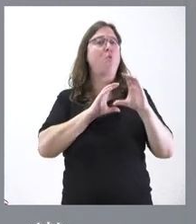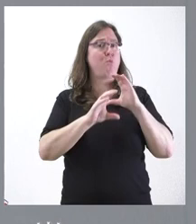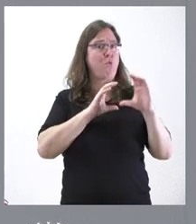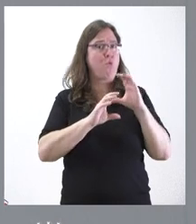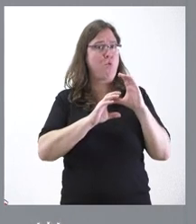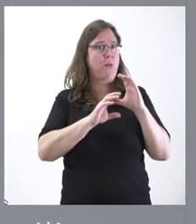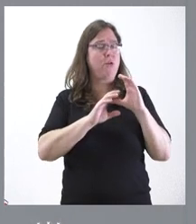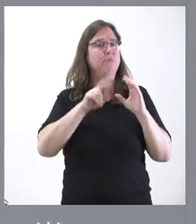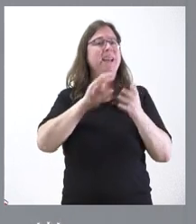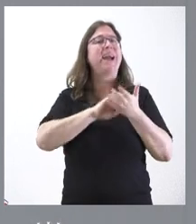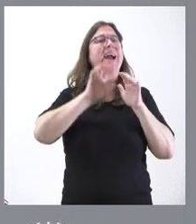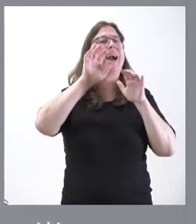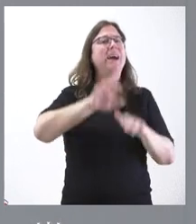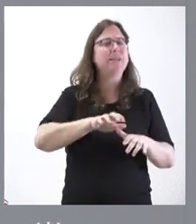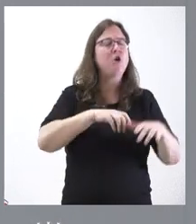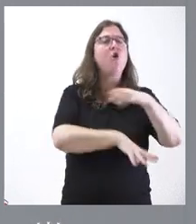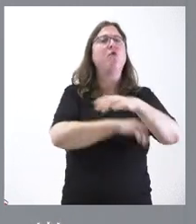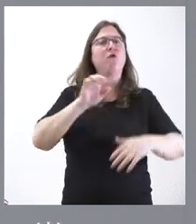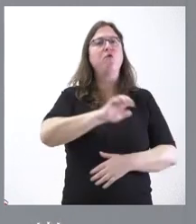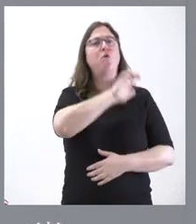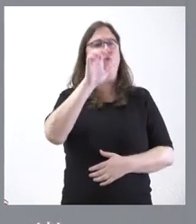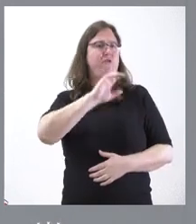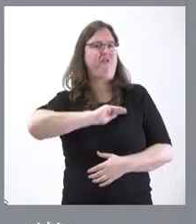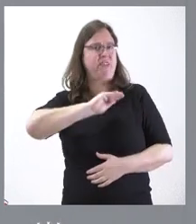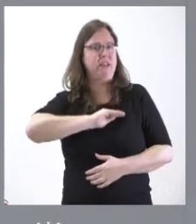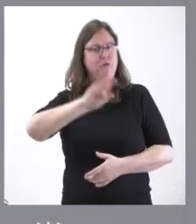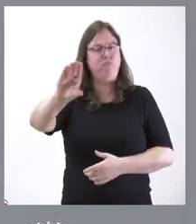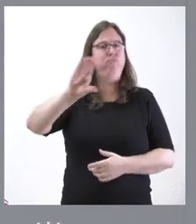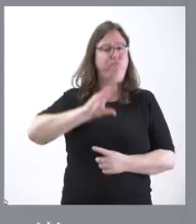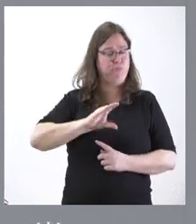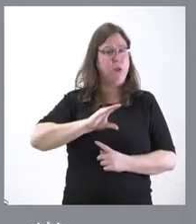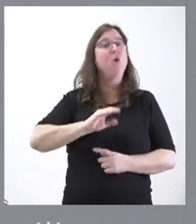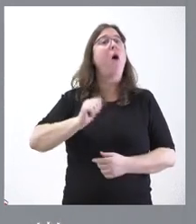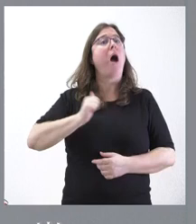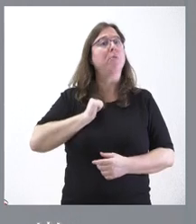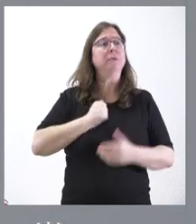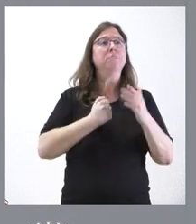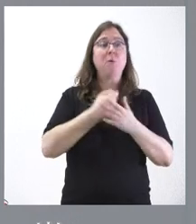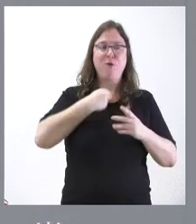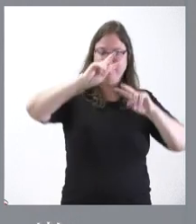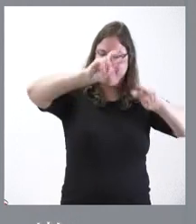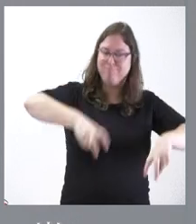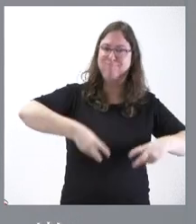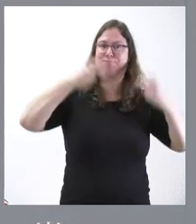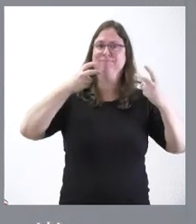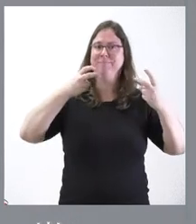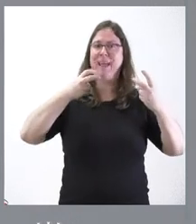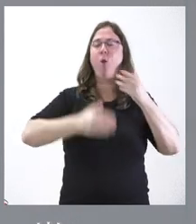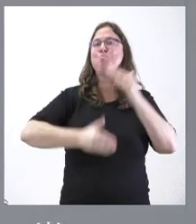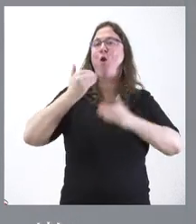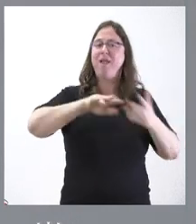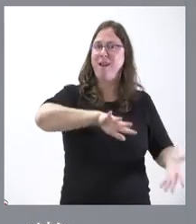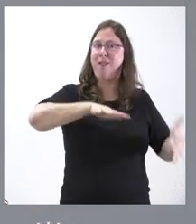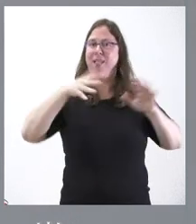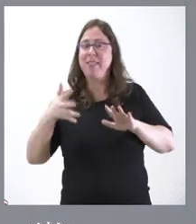Castilla y león ha recibido un buen número de fondos europeos que hemos sabido aprovechar estos fondos europeos porque nos hemos transformado nos hemos modernizado que tenemos